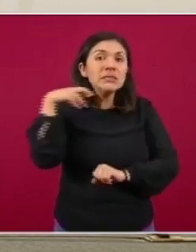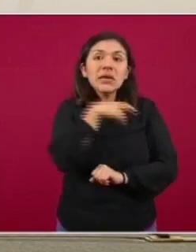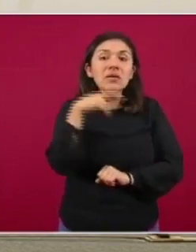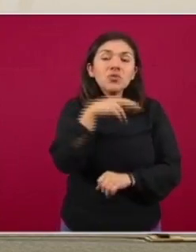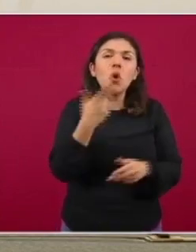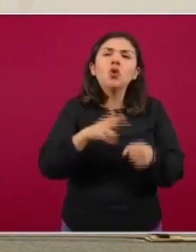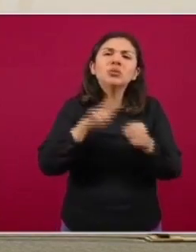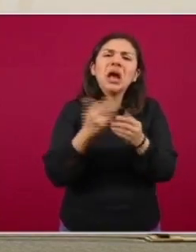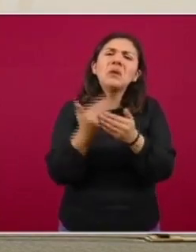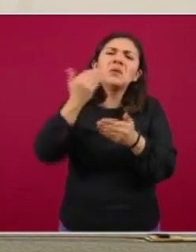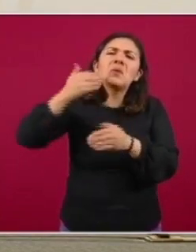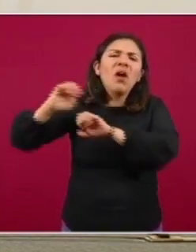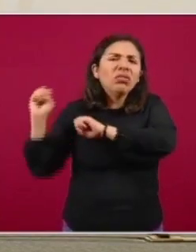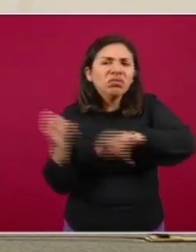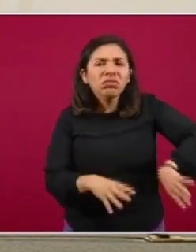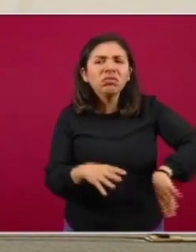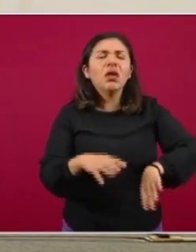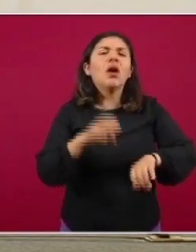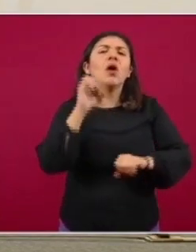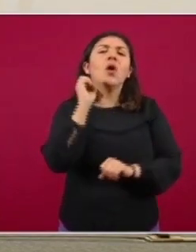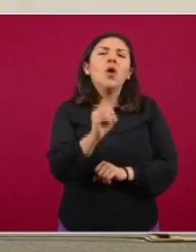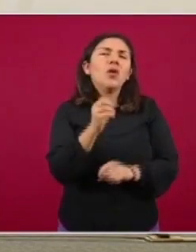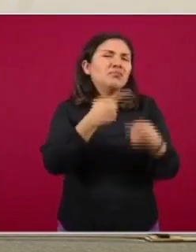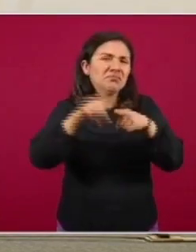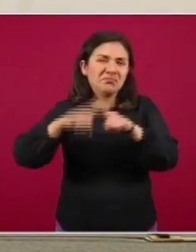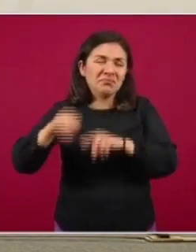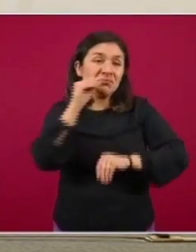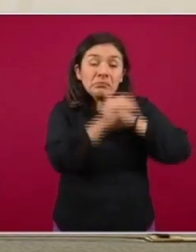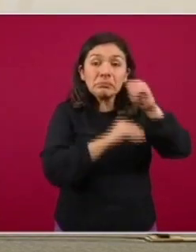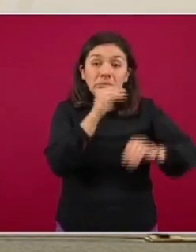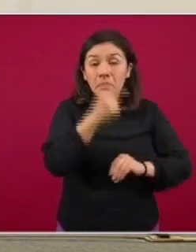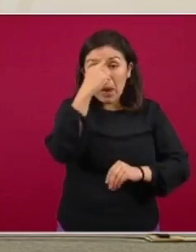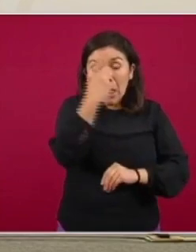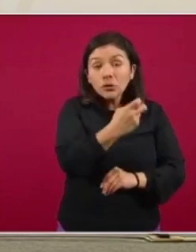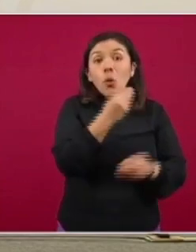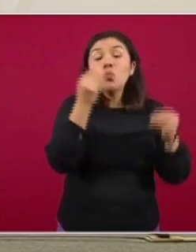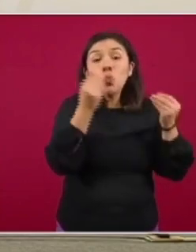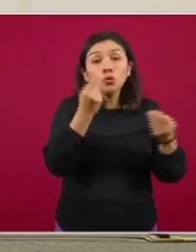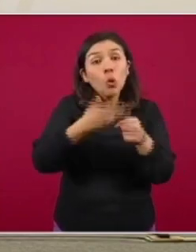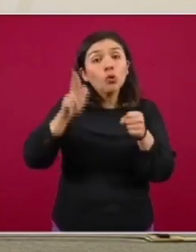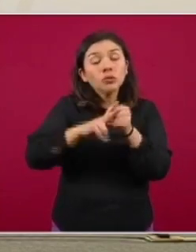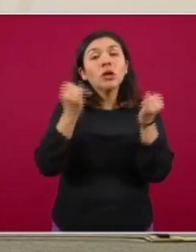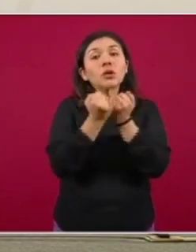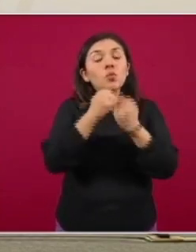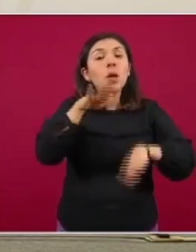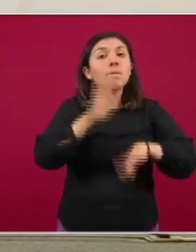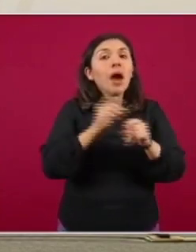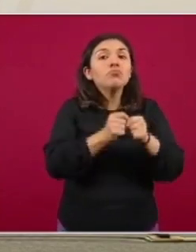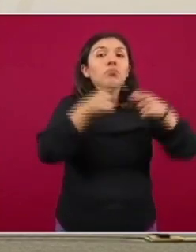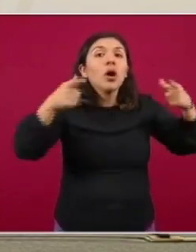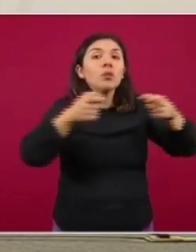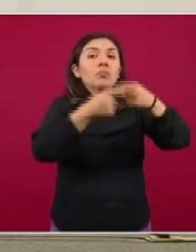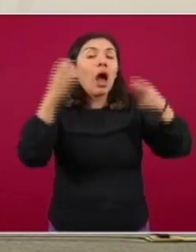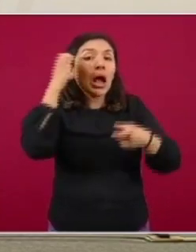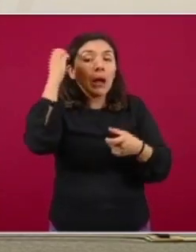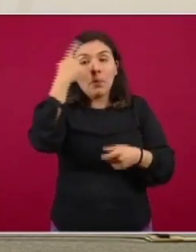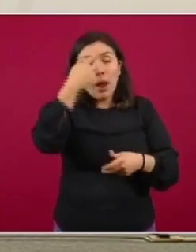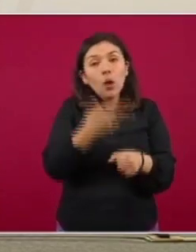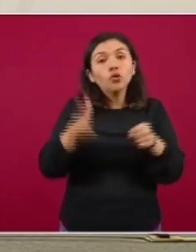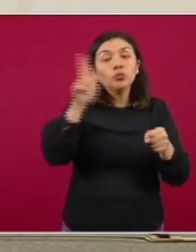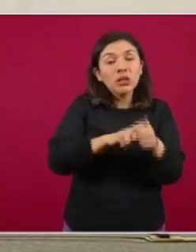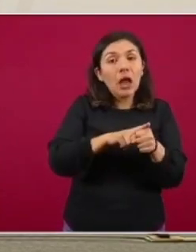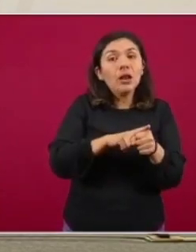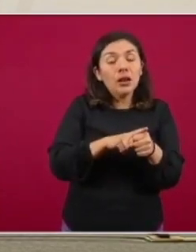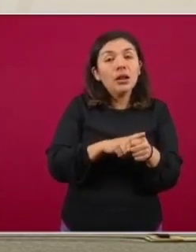estaban abandonados, puesta en marcha, pero también en muchos hospitales se incrementó la capacidad de camas que se tenían para hospitalización